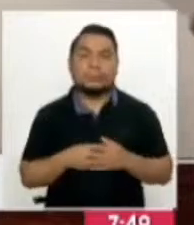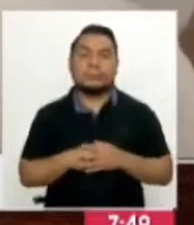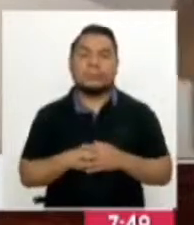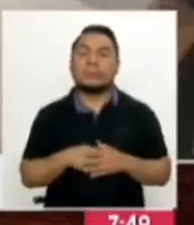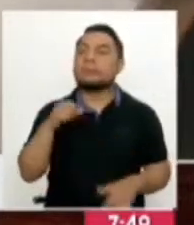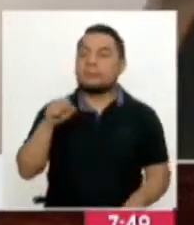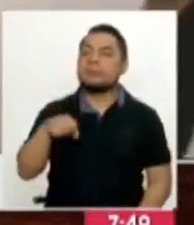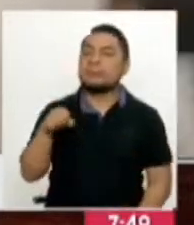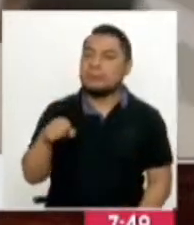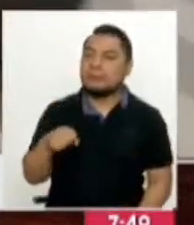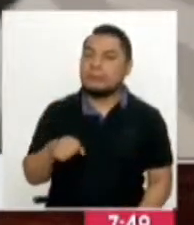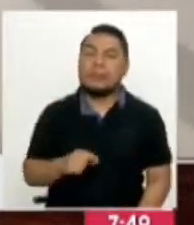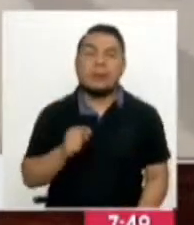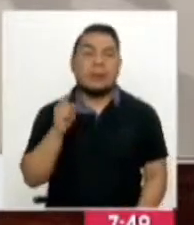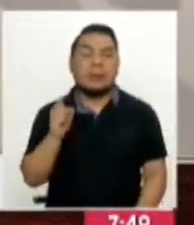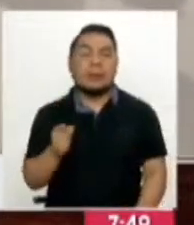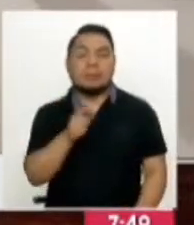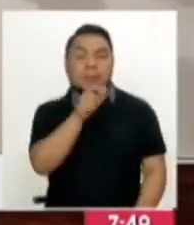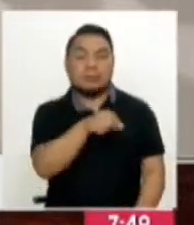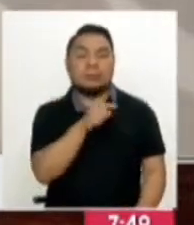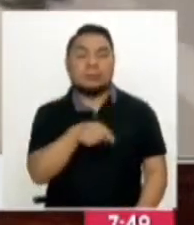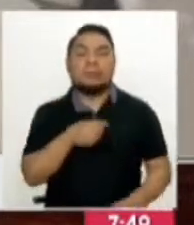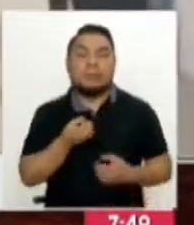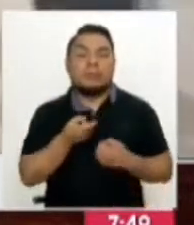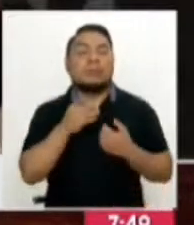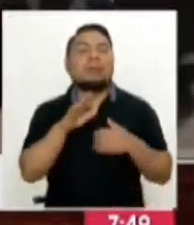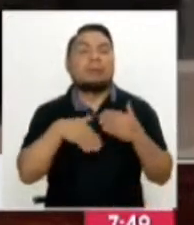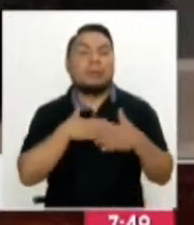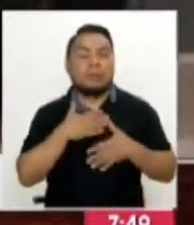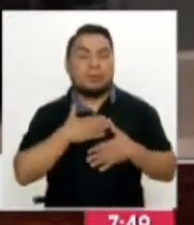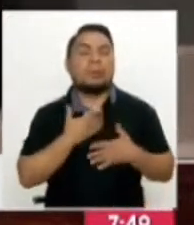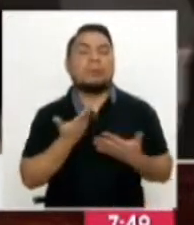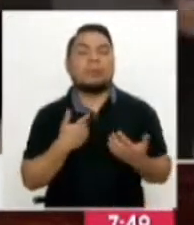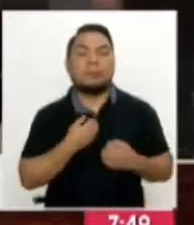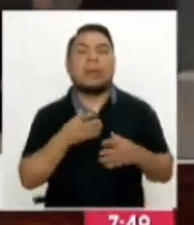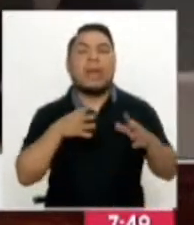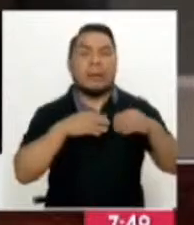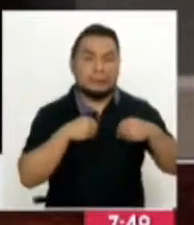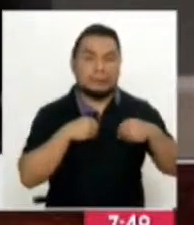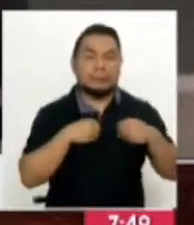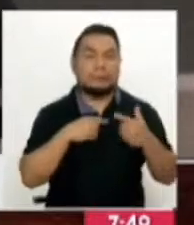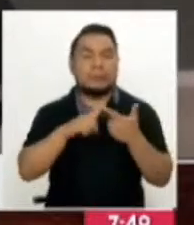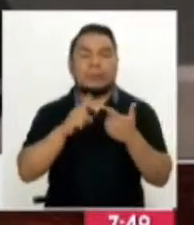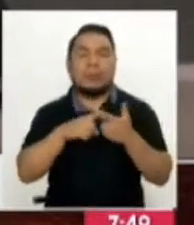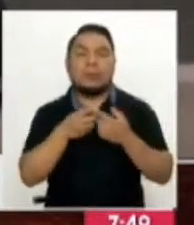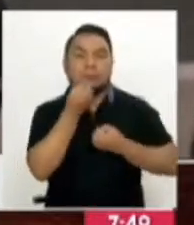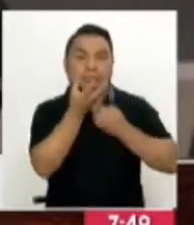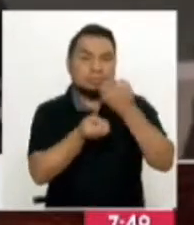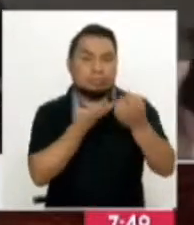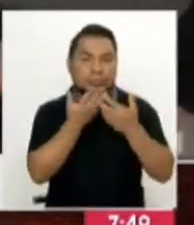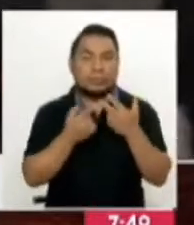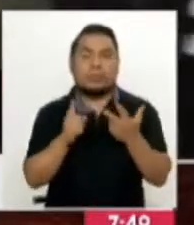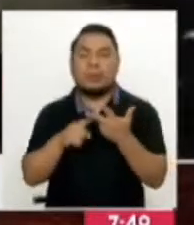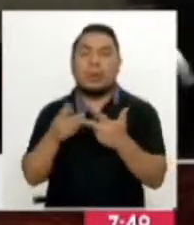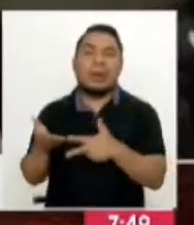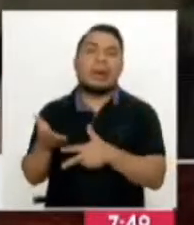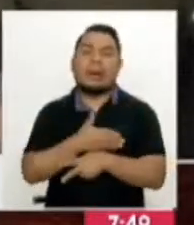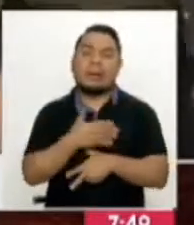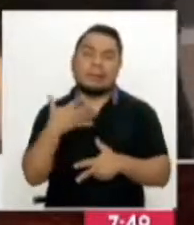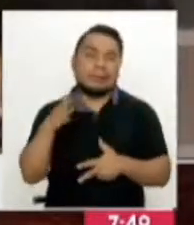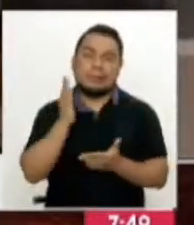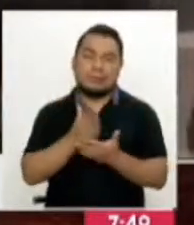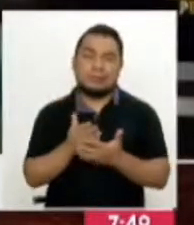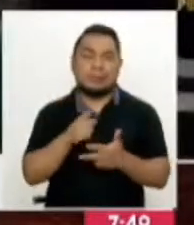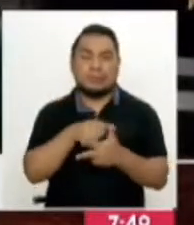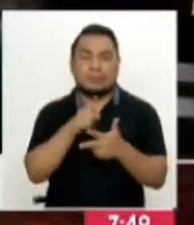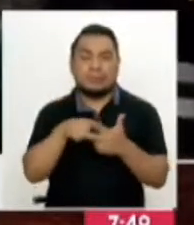Definitivamente, tanto la colaboración eficaz, tanto la terminación anticipada, tanto la confesión sincera, el